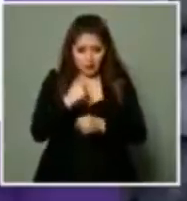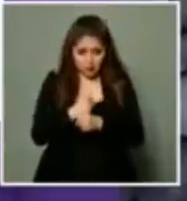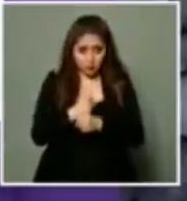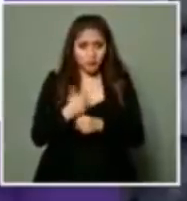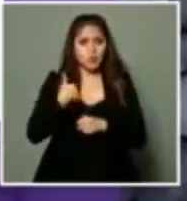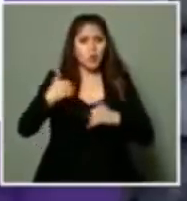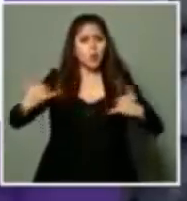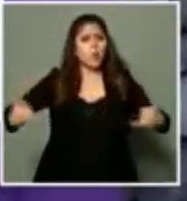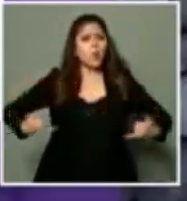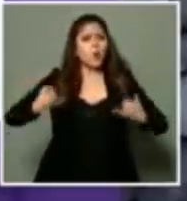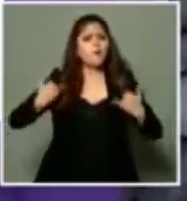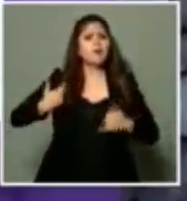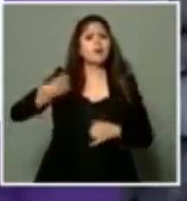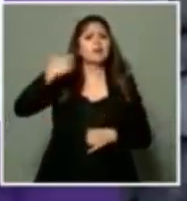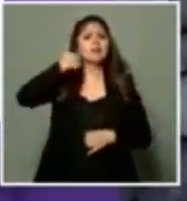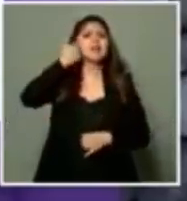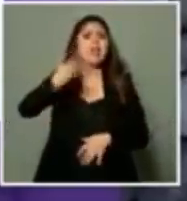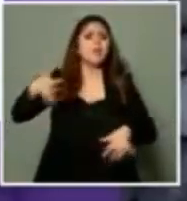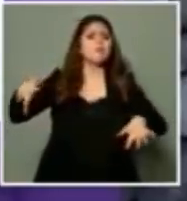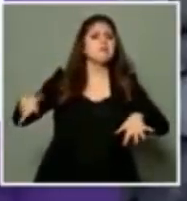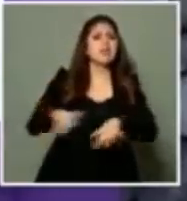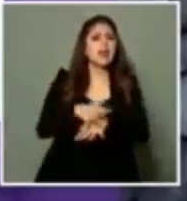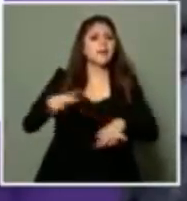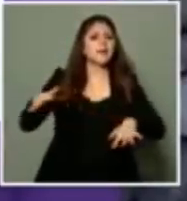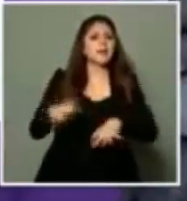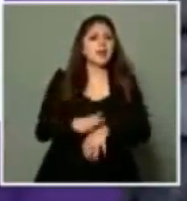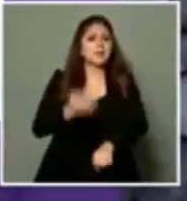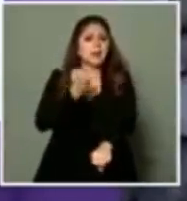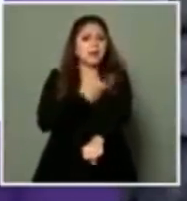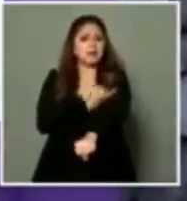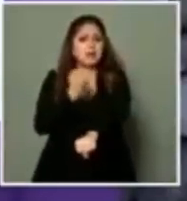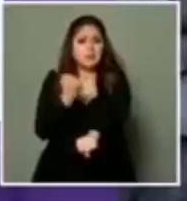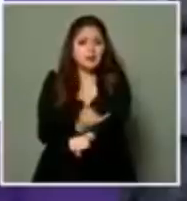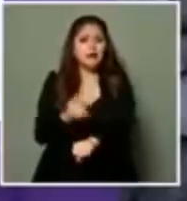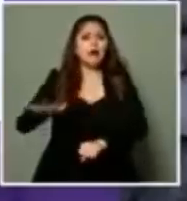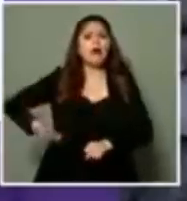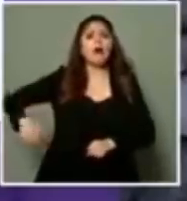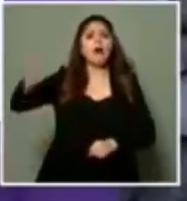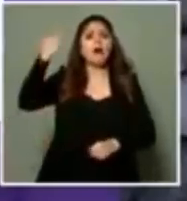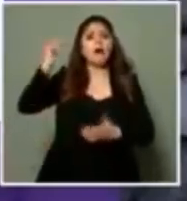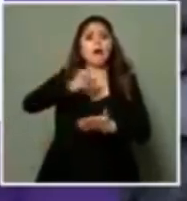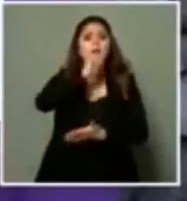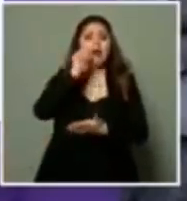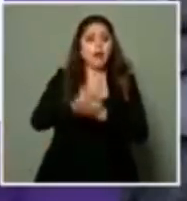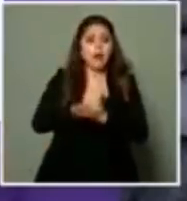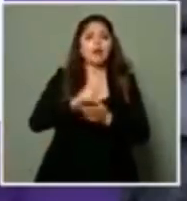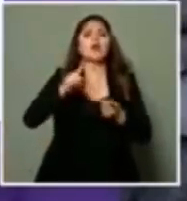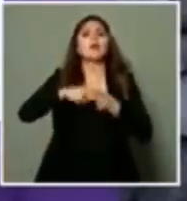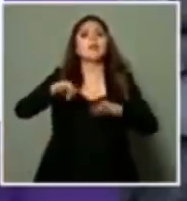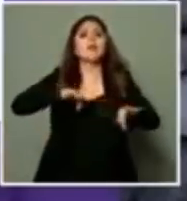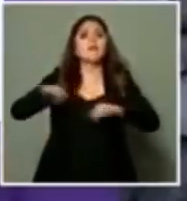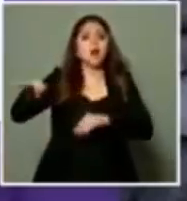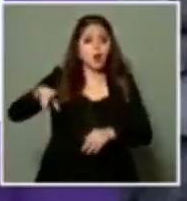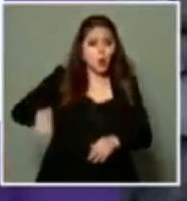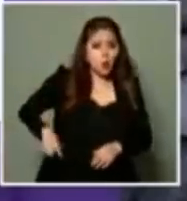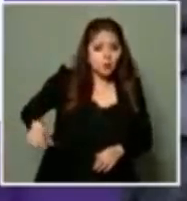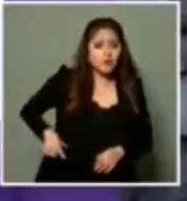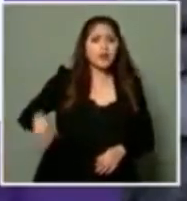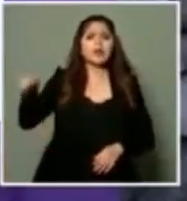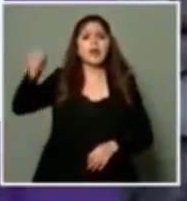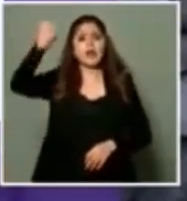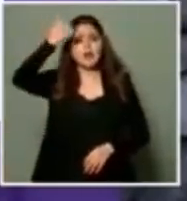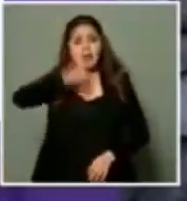he luchado por transformar Iztapalapa. En ese andar he sido legisladora, servidora pública, jefa